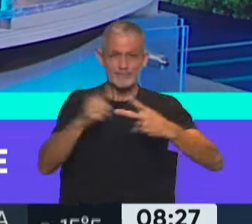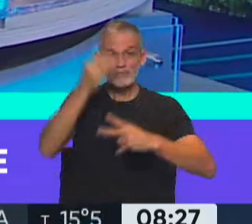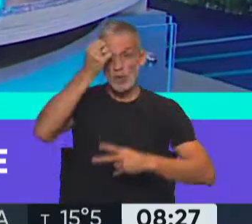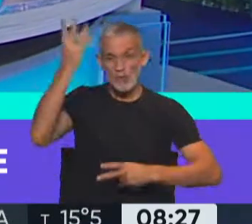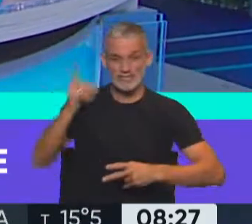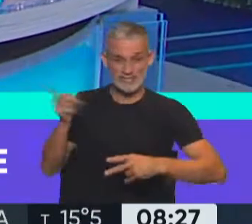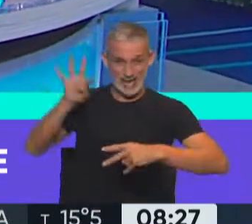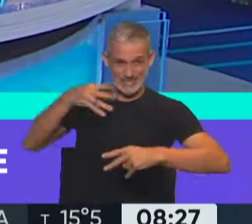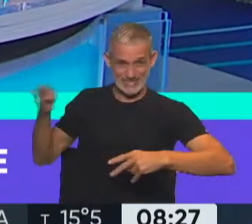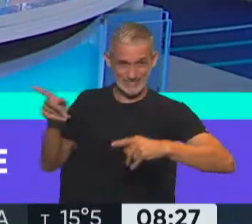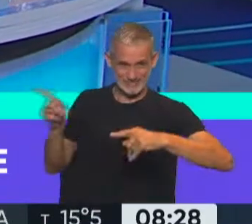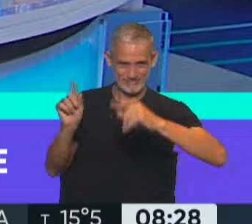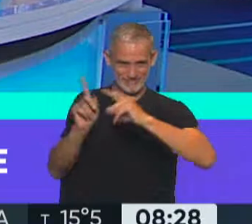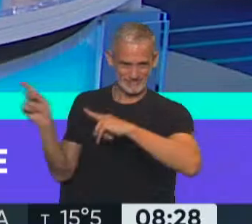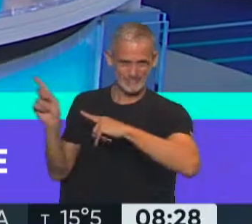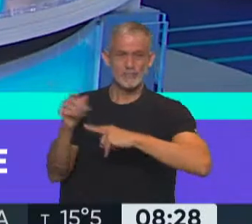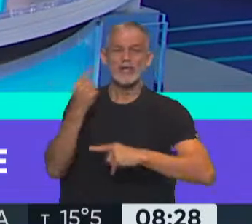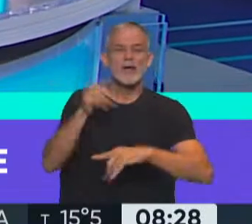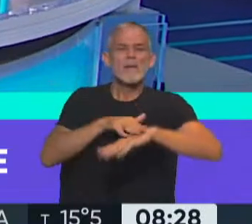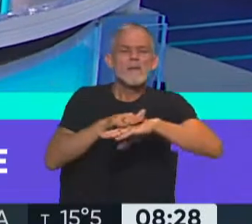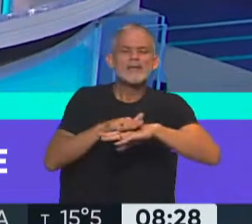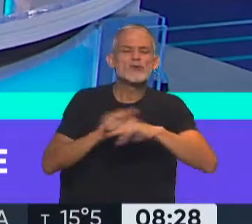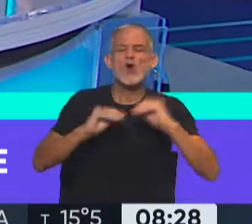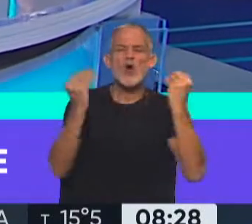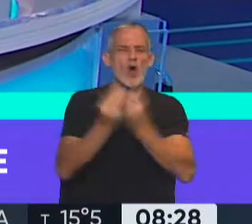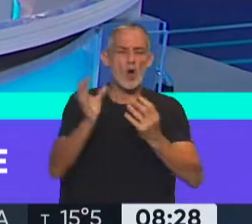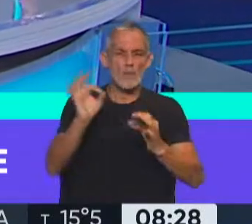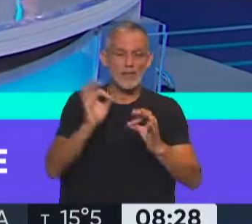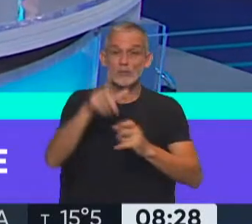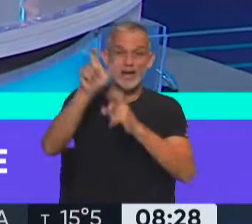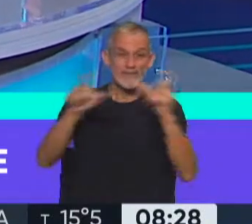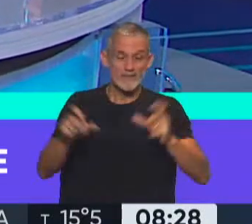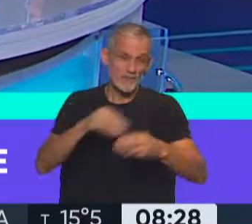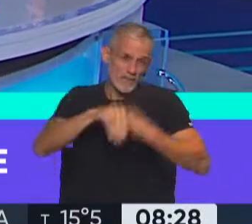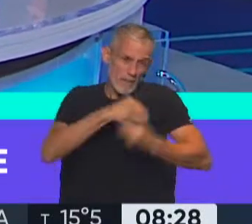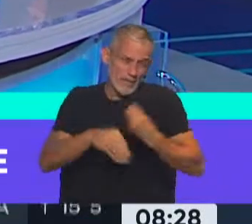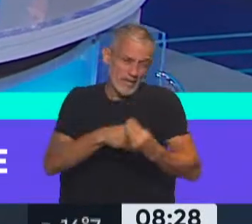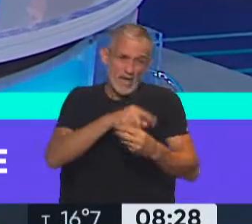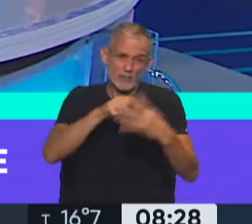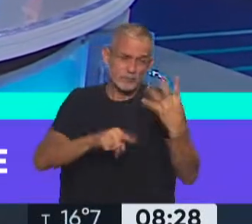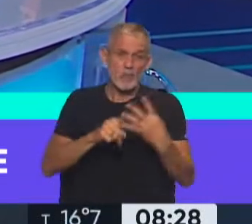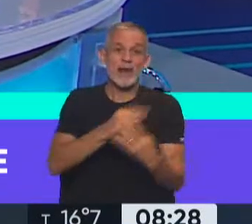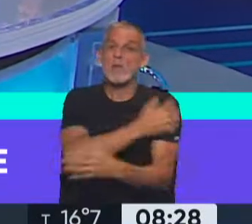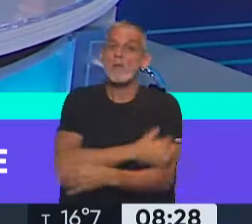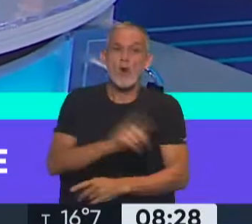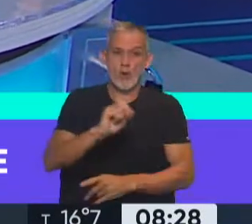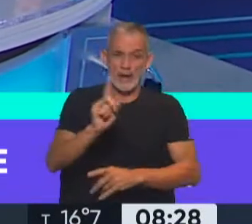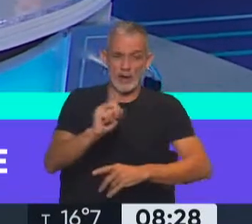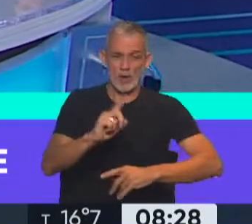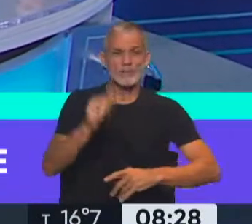que publicó ayer el INDEC. Ahí vemos, canasta básica total. Mirá lo que necesita una familia hoy para no ser